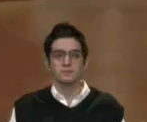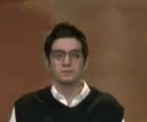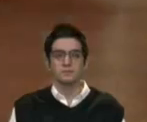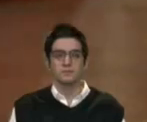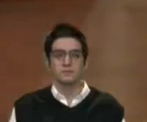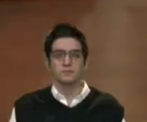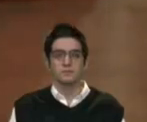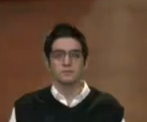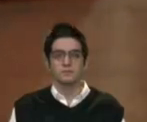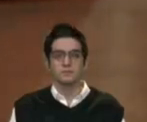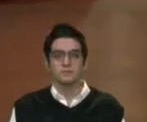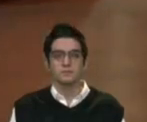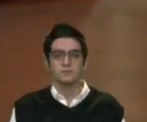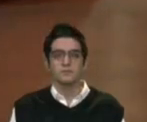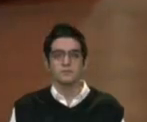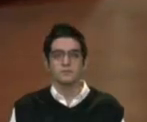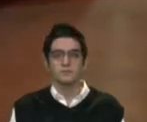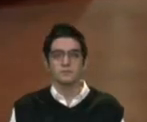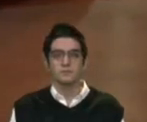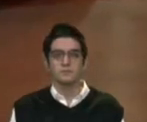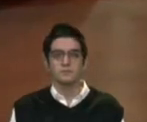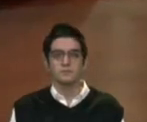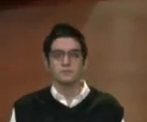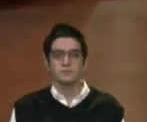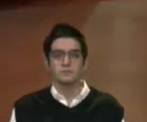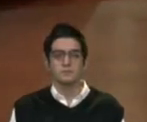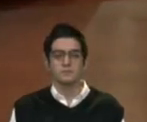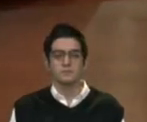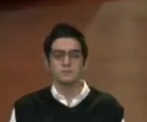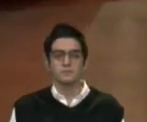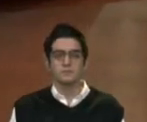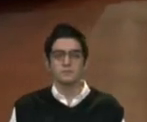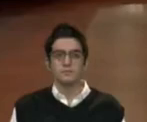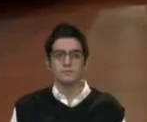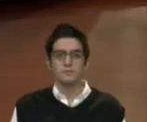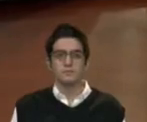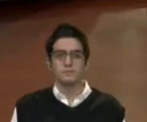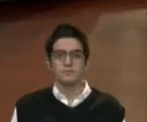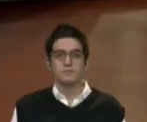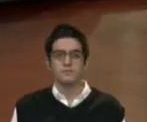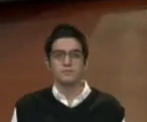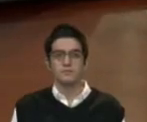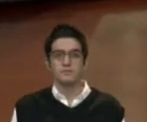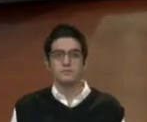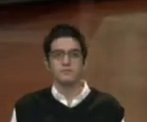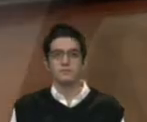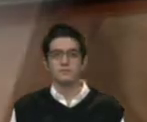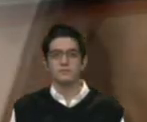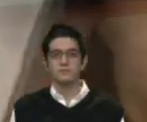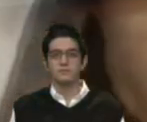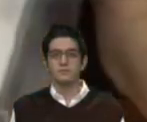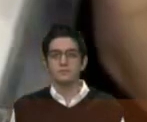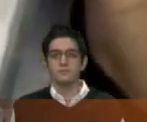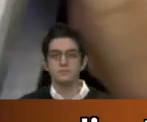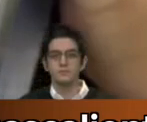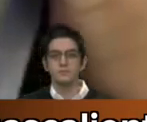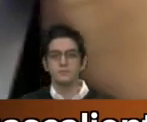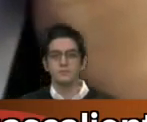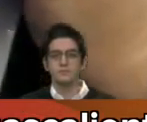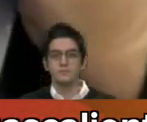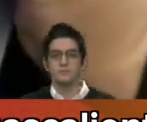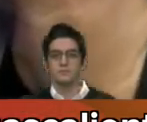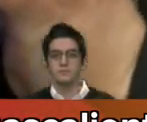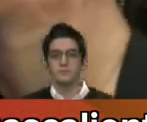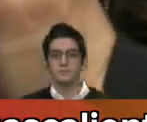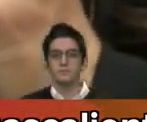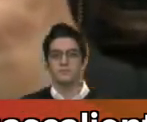de su trabajo en la explanada de Ciudad Morelos. Este mismo ejercicio se repetirá en las cabeceras municipales de